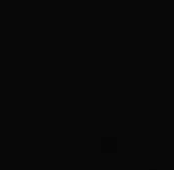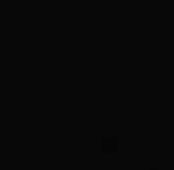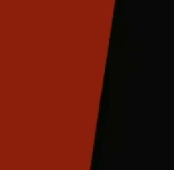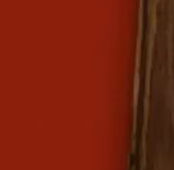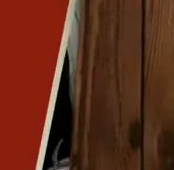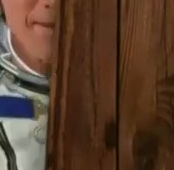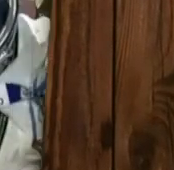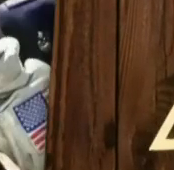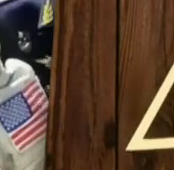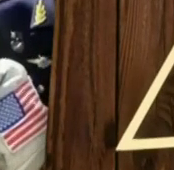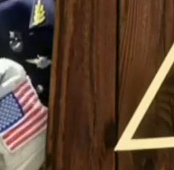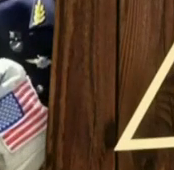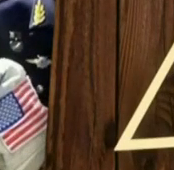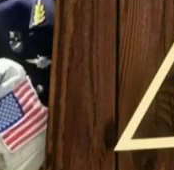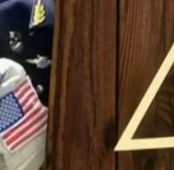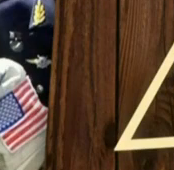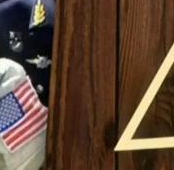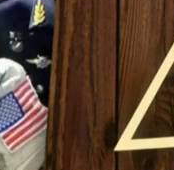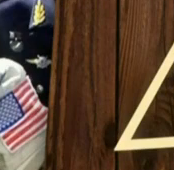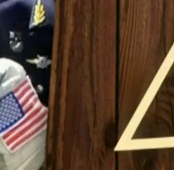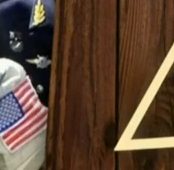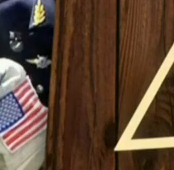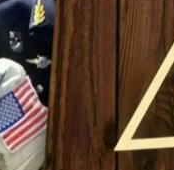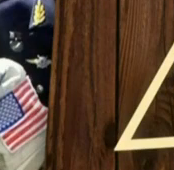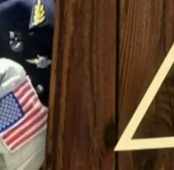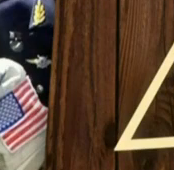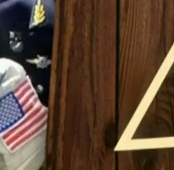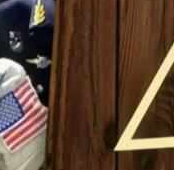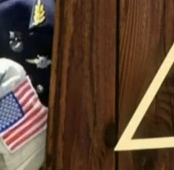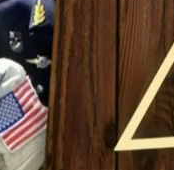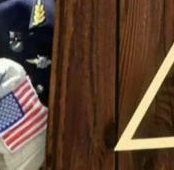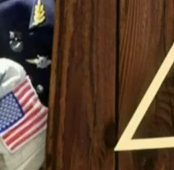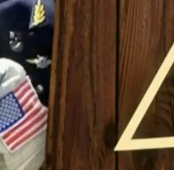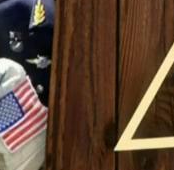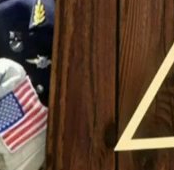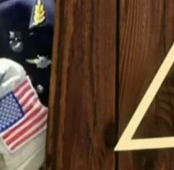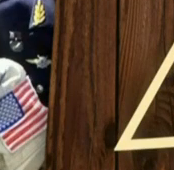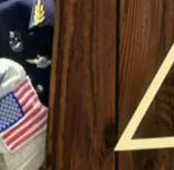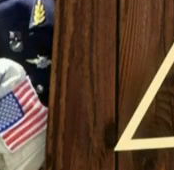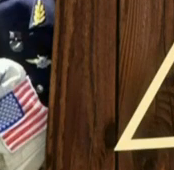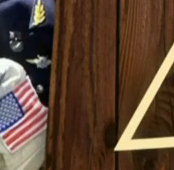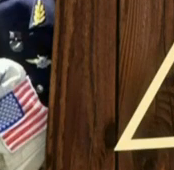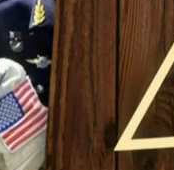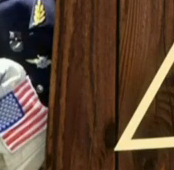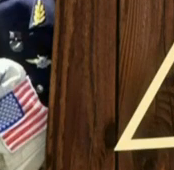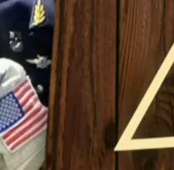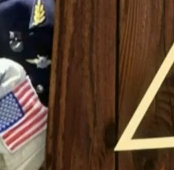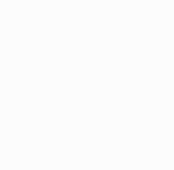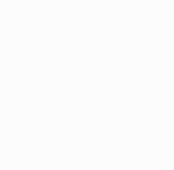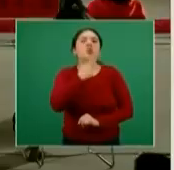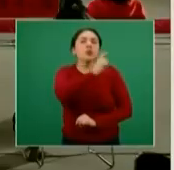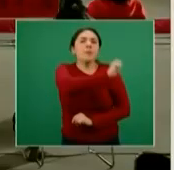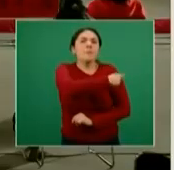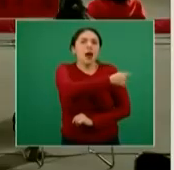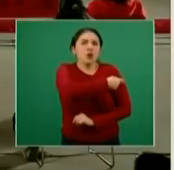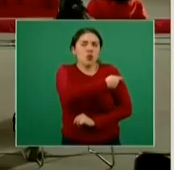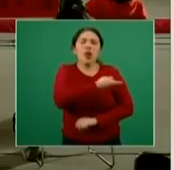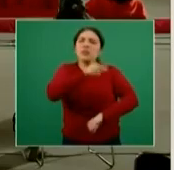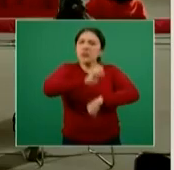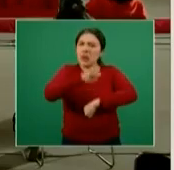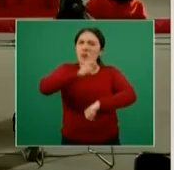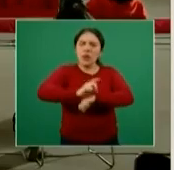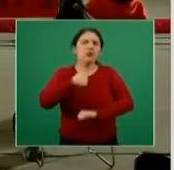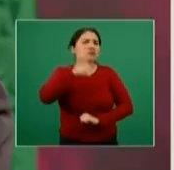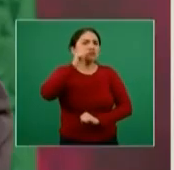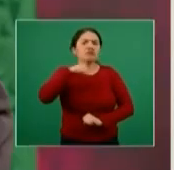pero además sí, 11 minutos en el espacio. En el espacio. 11 minutos todo, ¿no? Todo desde que despegó. Desde que despegó. Bueno, pues me temo que ahí viene